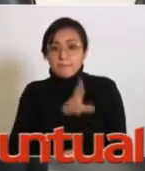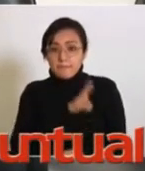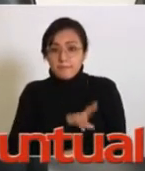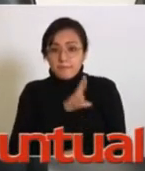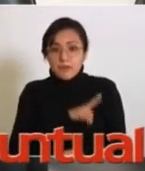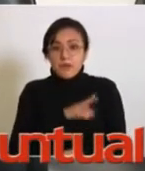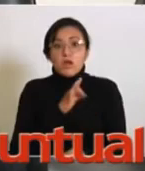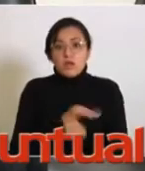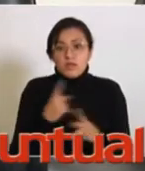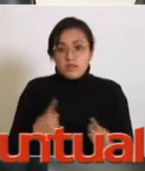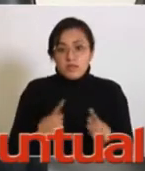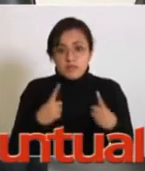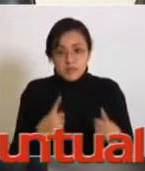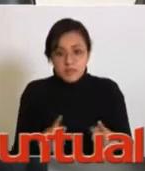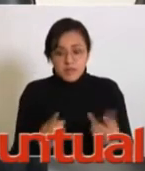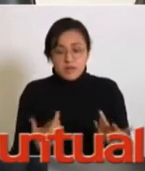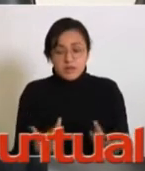privados.